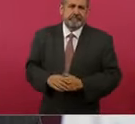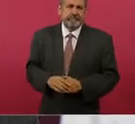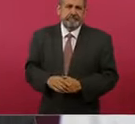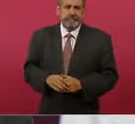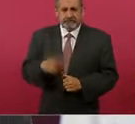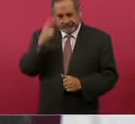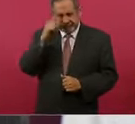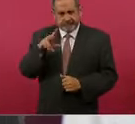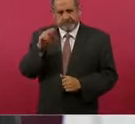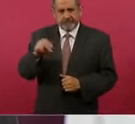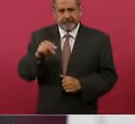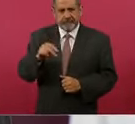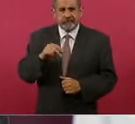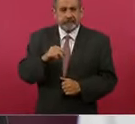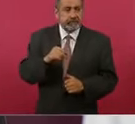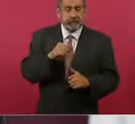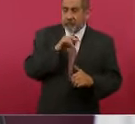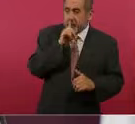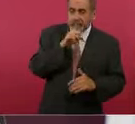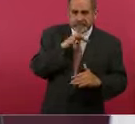para que no haya contrabando,